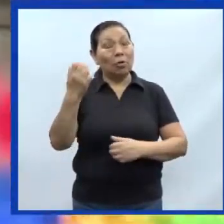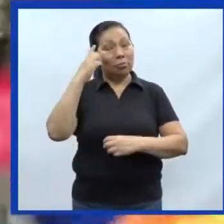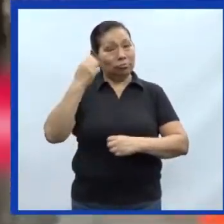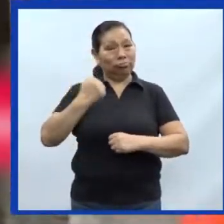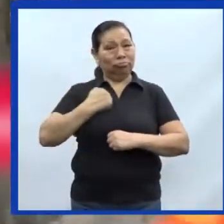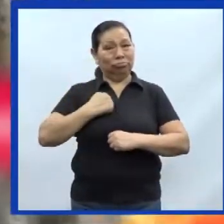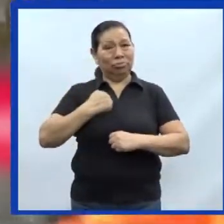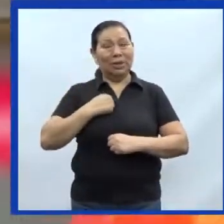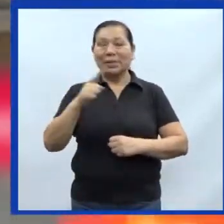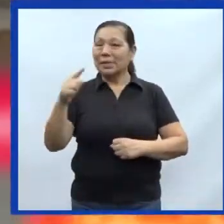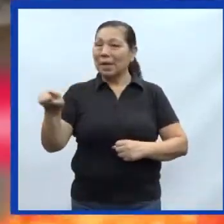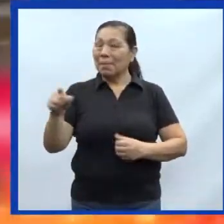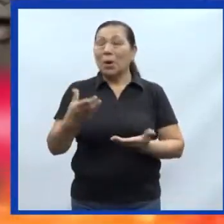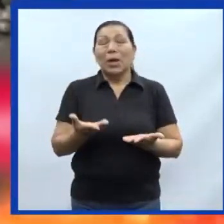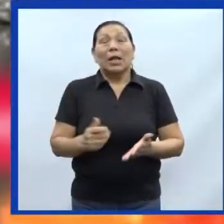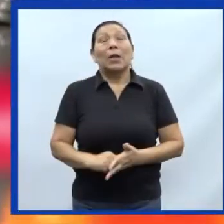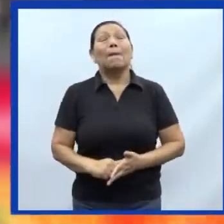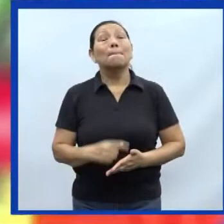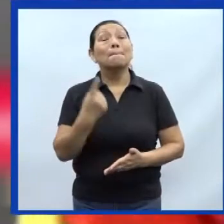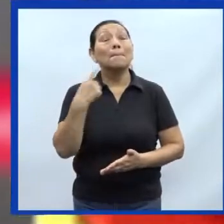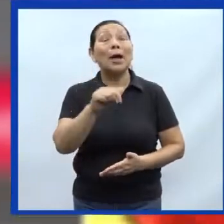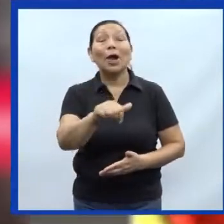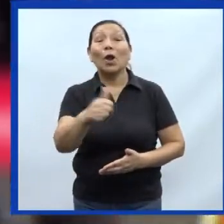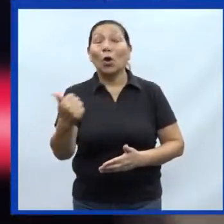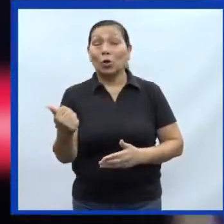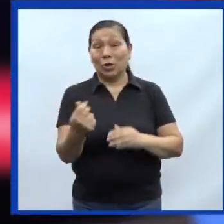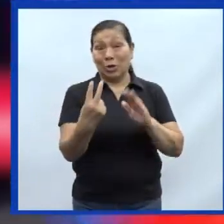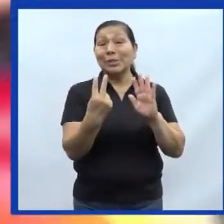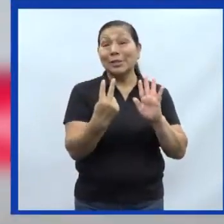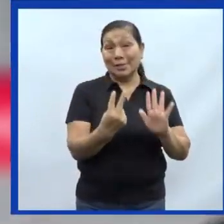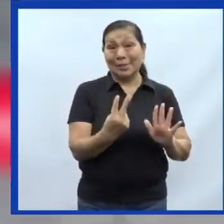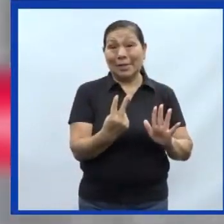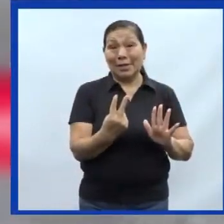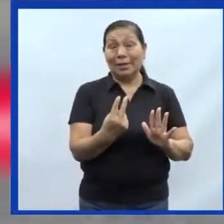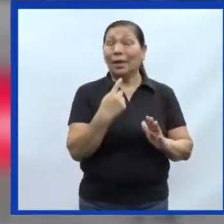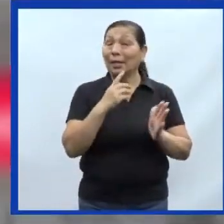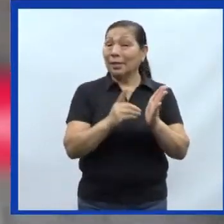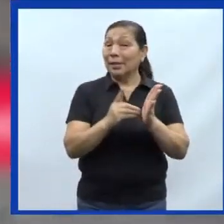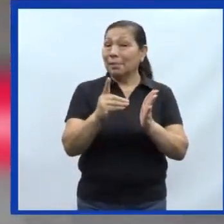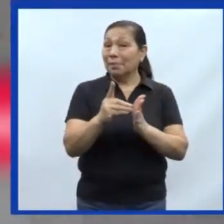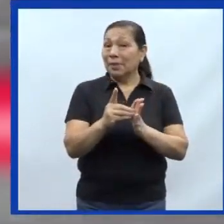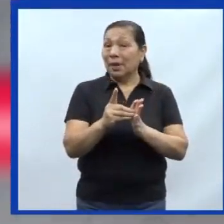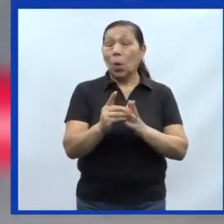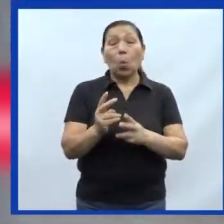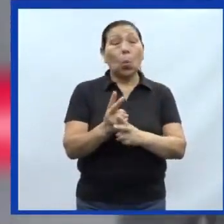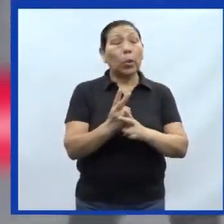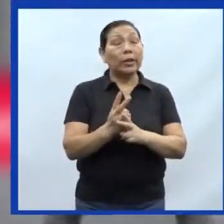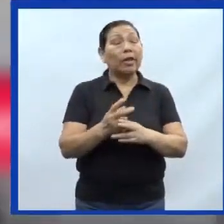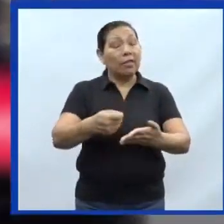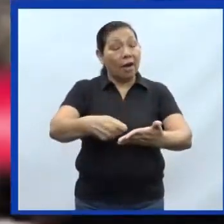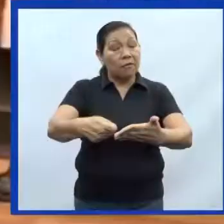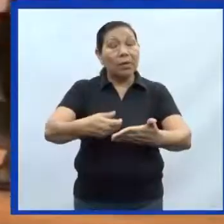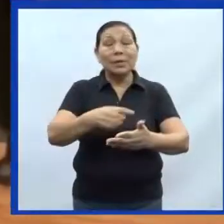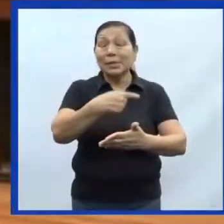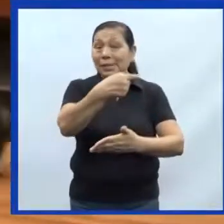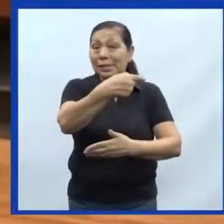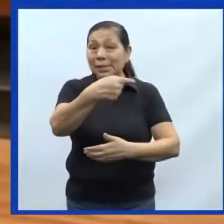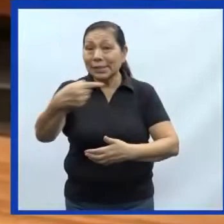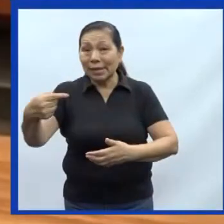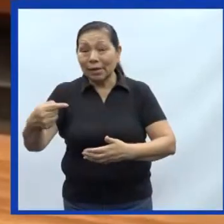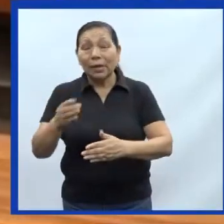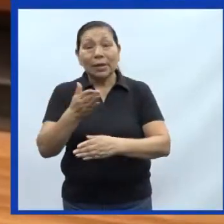uniformados formalizados. En tanto, para los otros 7 imputados se dictó la medida cautelar de firma semanal en